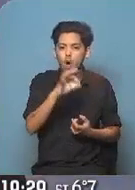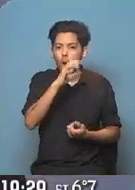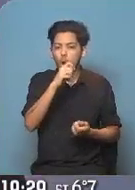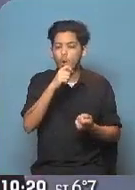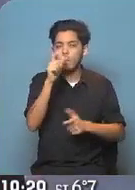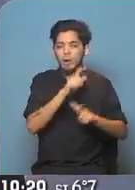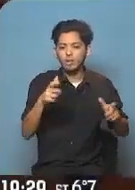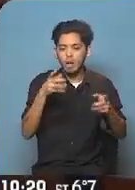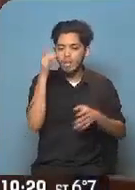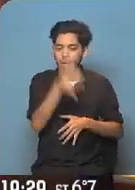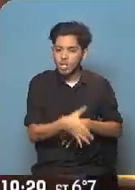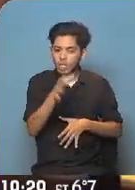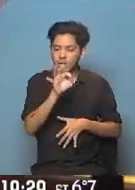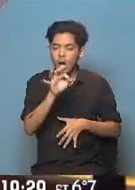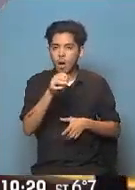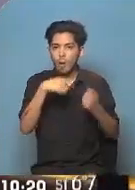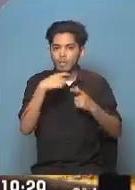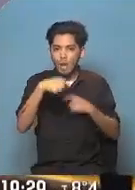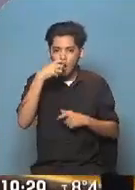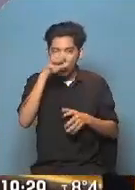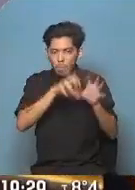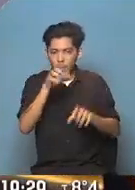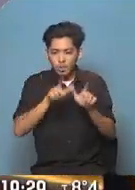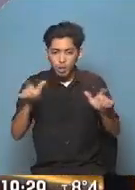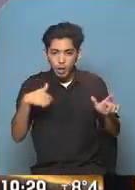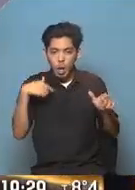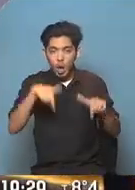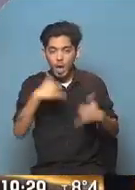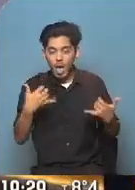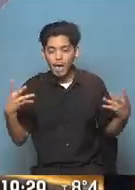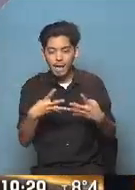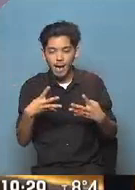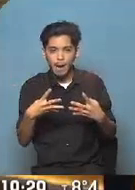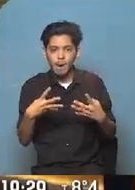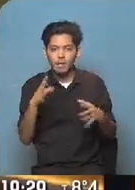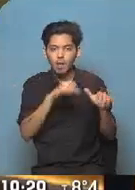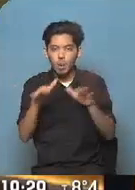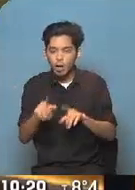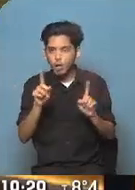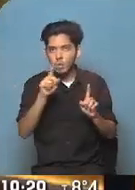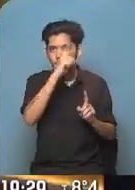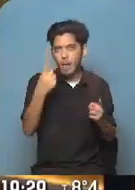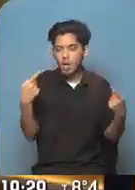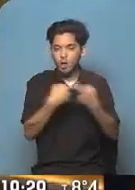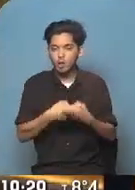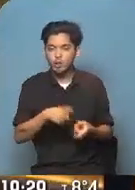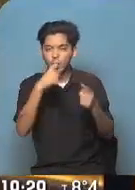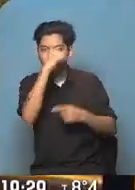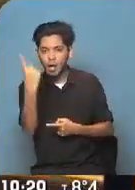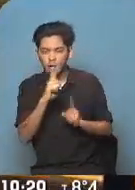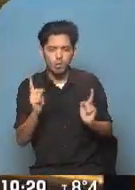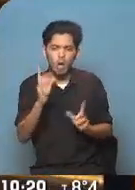terrorismo realmente hoy hoy en la clave está en las guerras asimétricas este que no son estados contra estados sino a veces grupos insurgentes